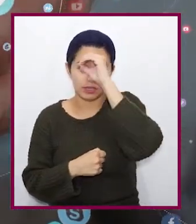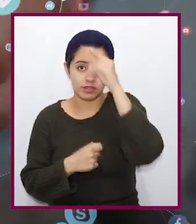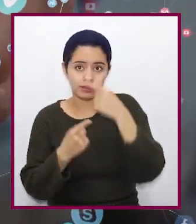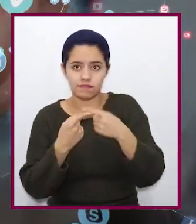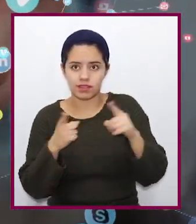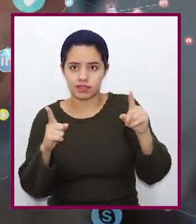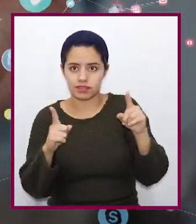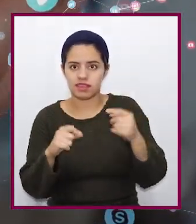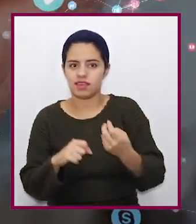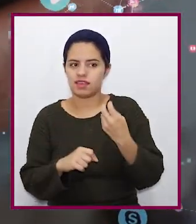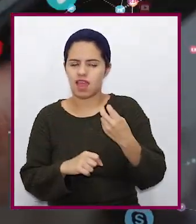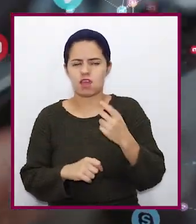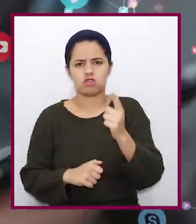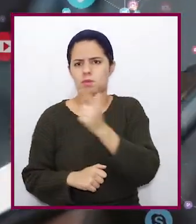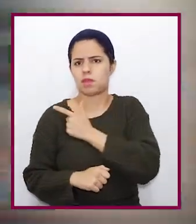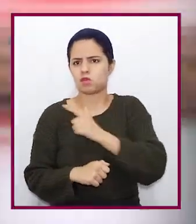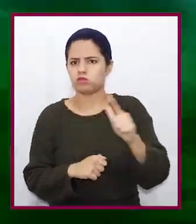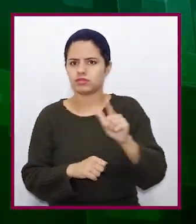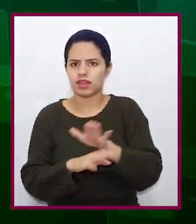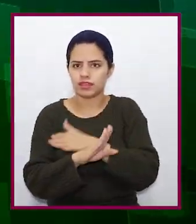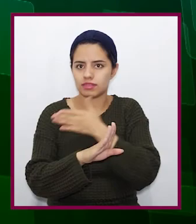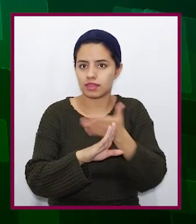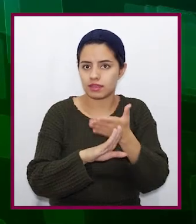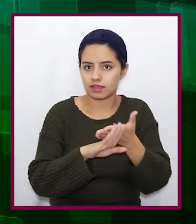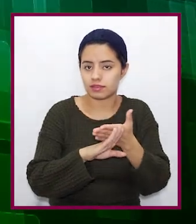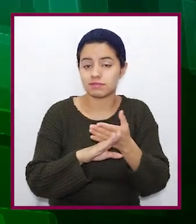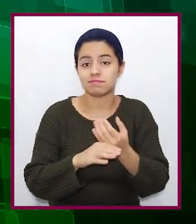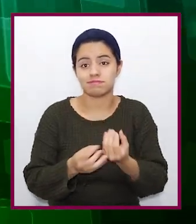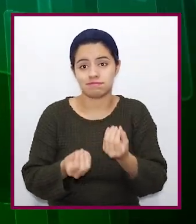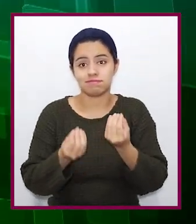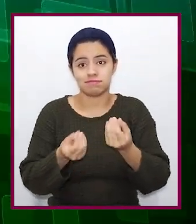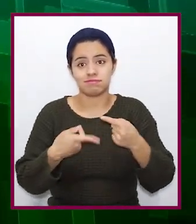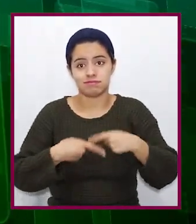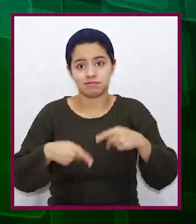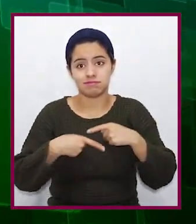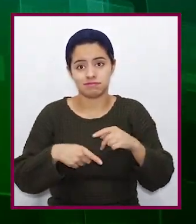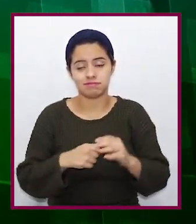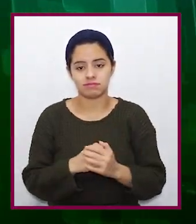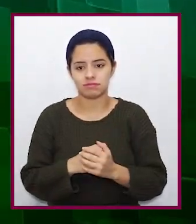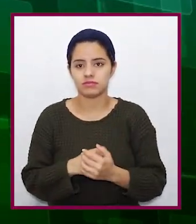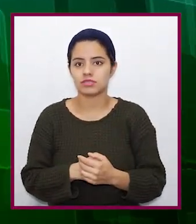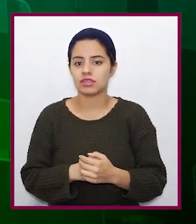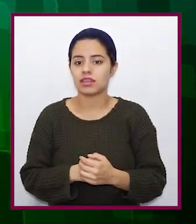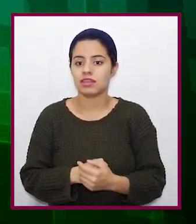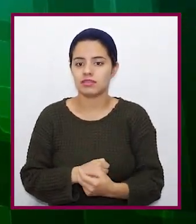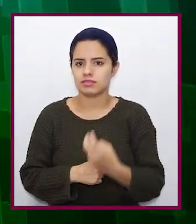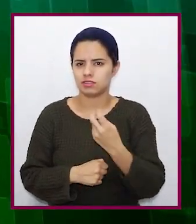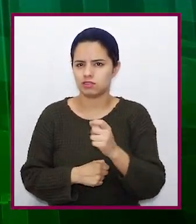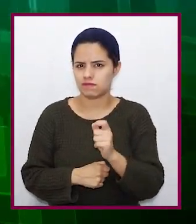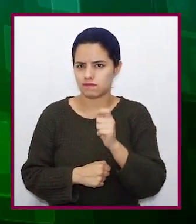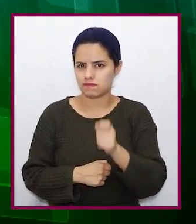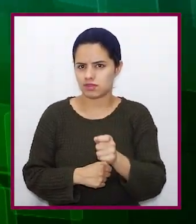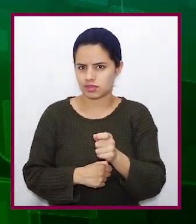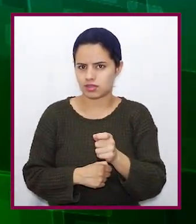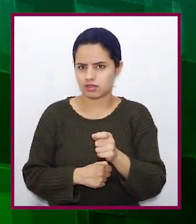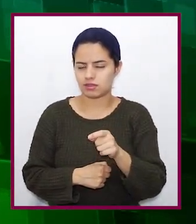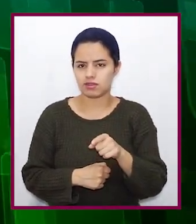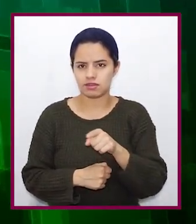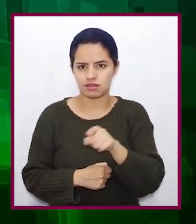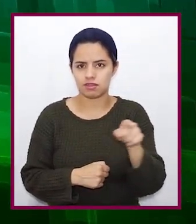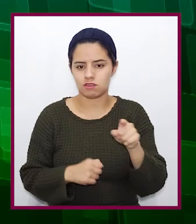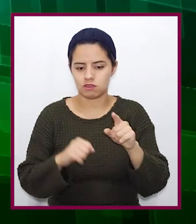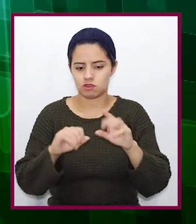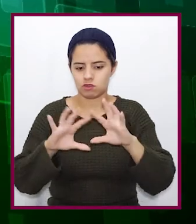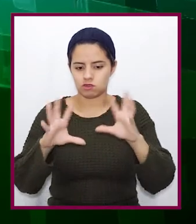Estos atentados llegan a viralizarse. ¿No se supone que es un acto de justicia o de expresión colectiva? El hecho de que un